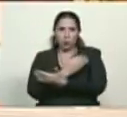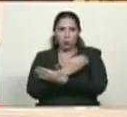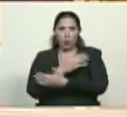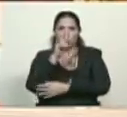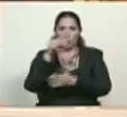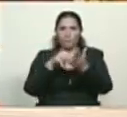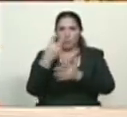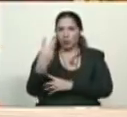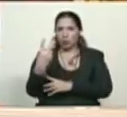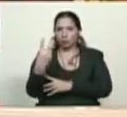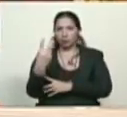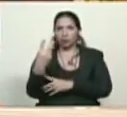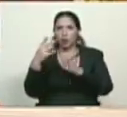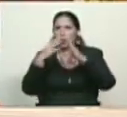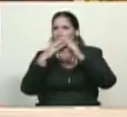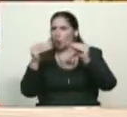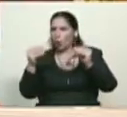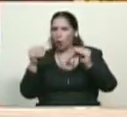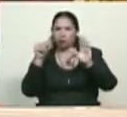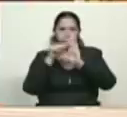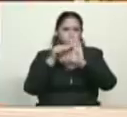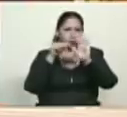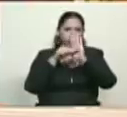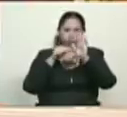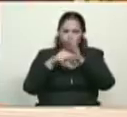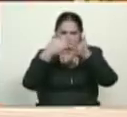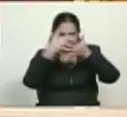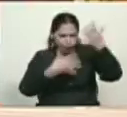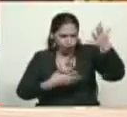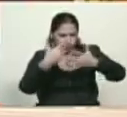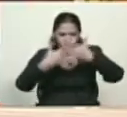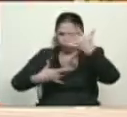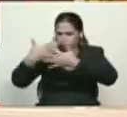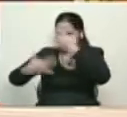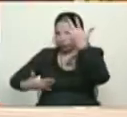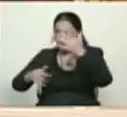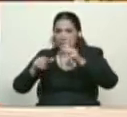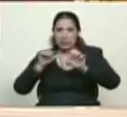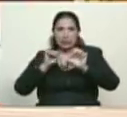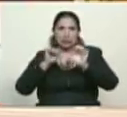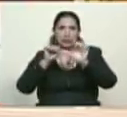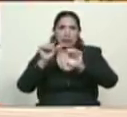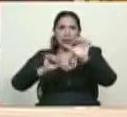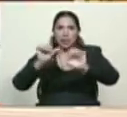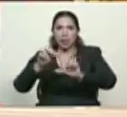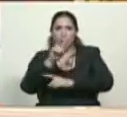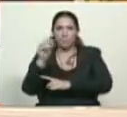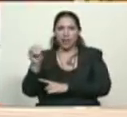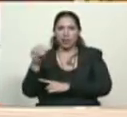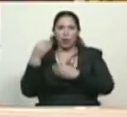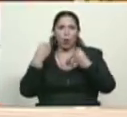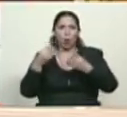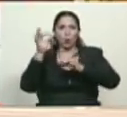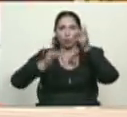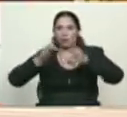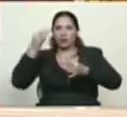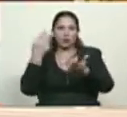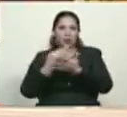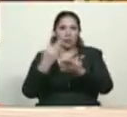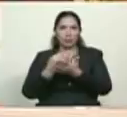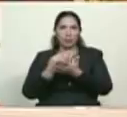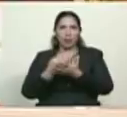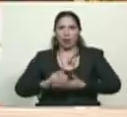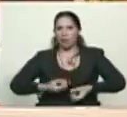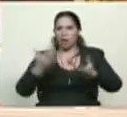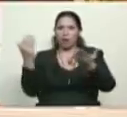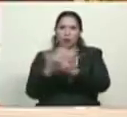2002 todo todo con los golpes de estado continuados del siglo XX cómo justificaron siempre que daban el